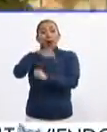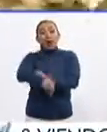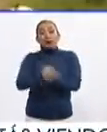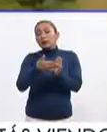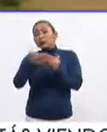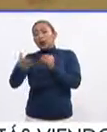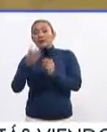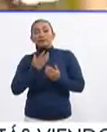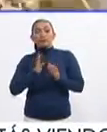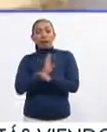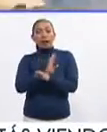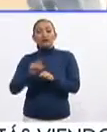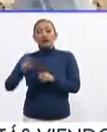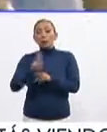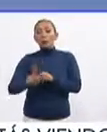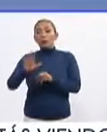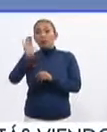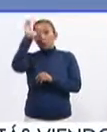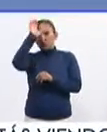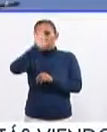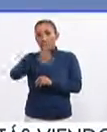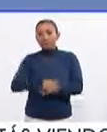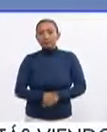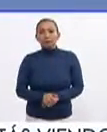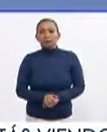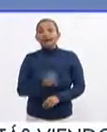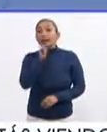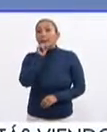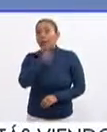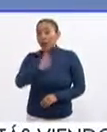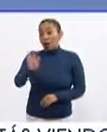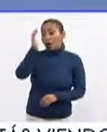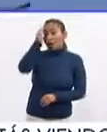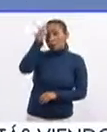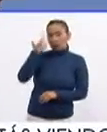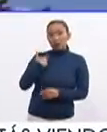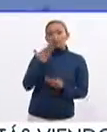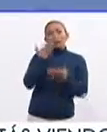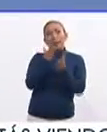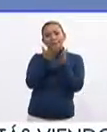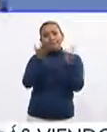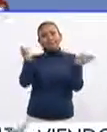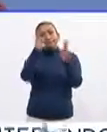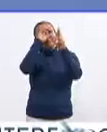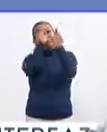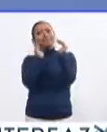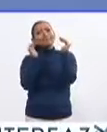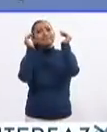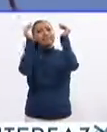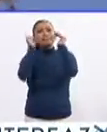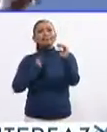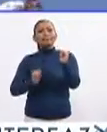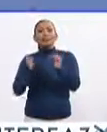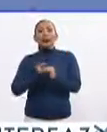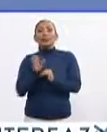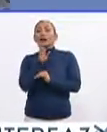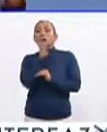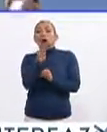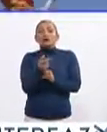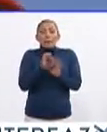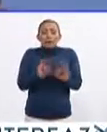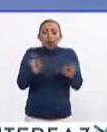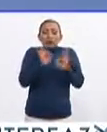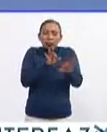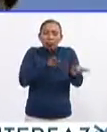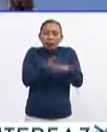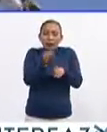ella deriva el bienestar de los pueblos y su cultura. Además, el reconocimiento y la justa dimensión de esta ceremonia ancestral es resultado de un